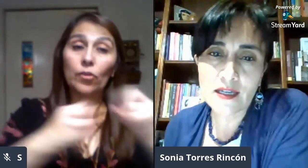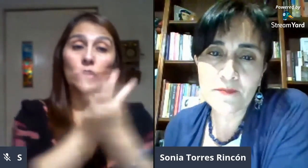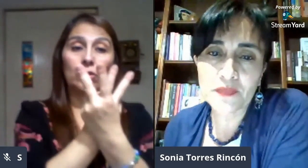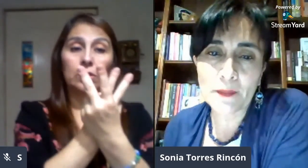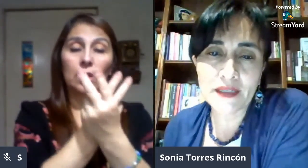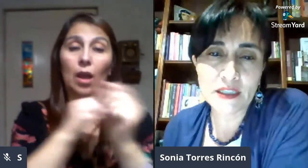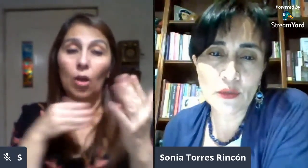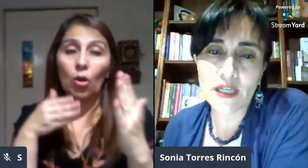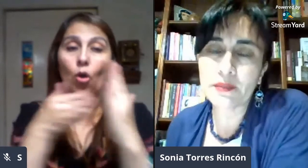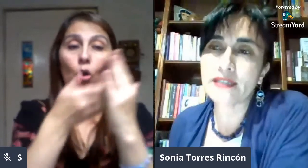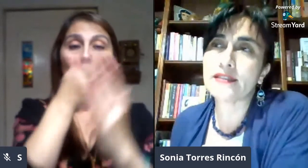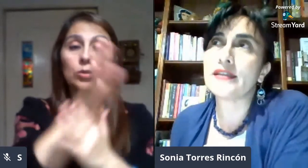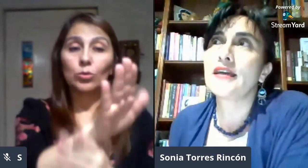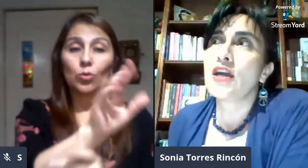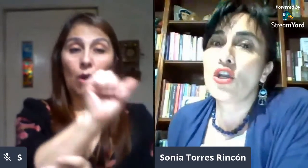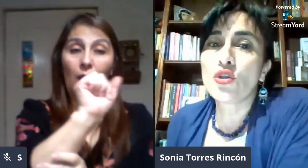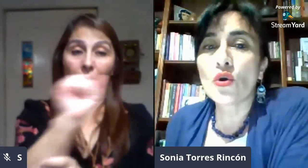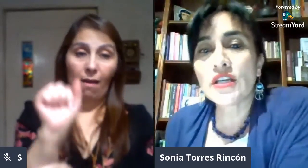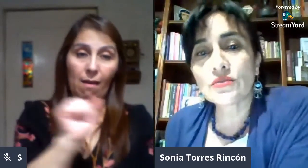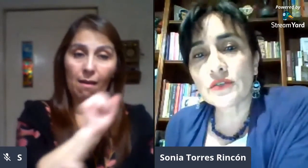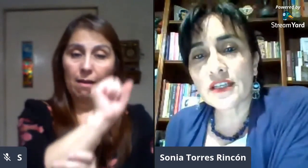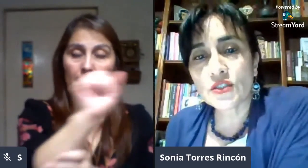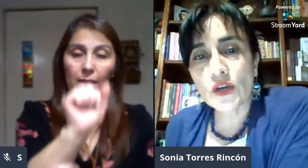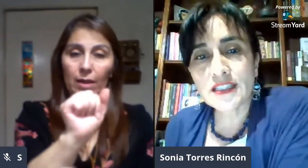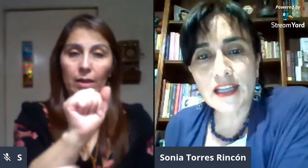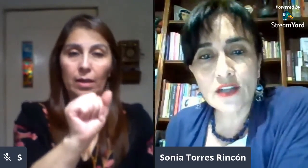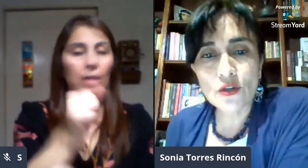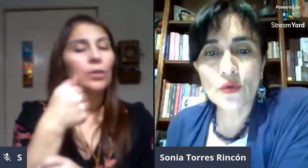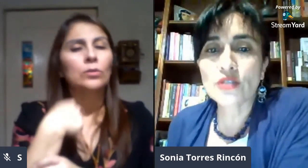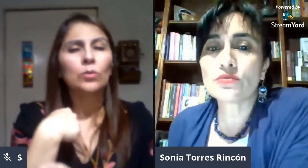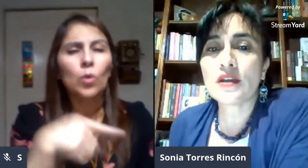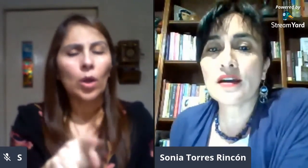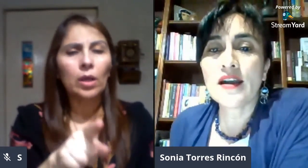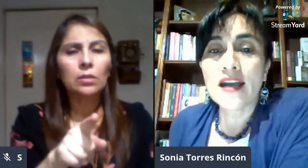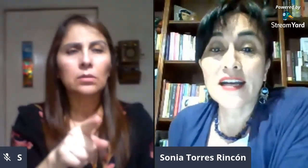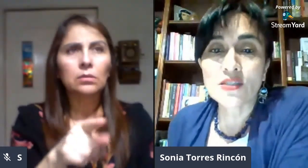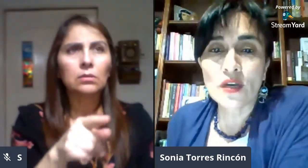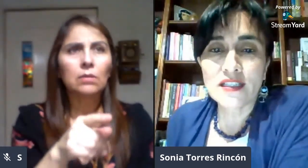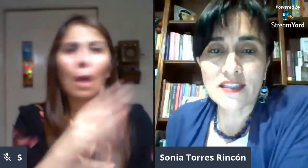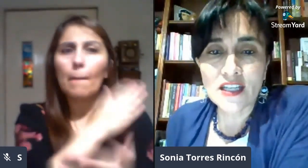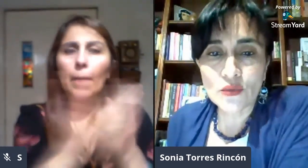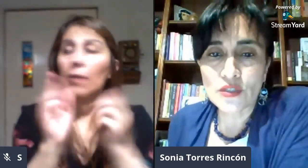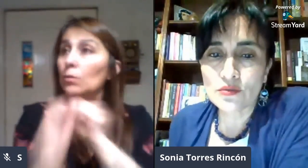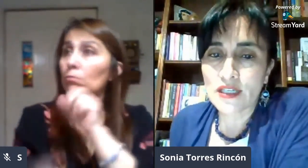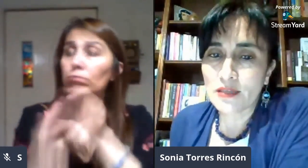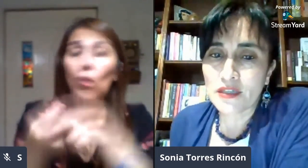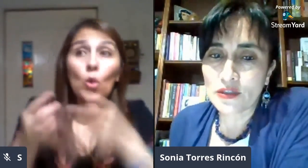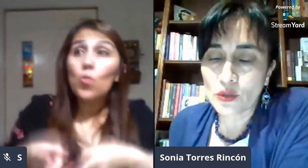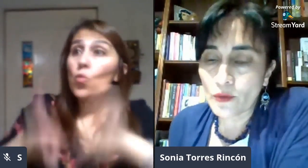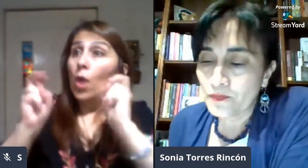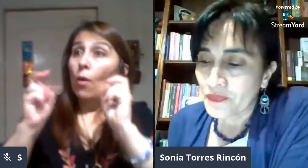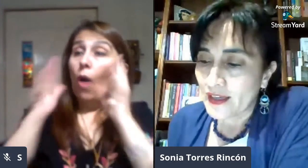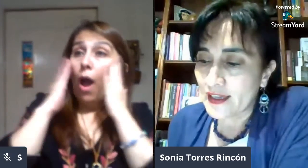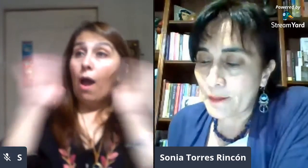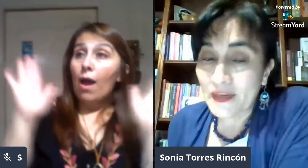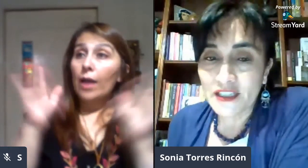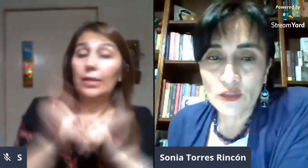mujeres particularmente no es un hecho aislado, no es una casualidad, no es un